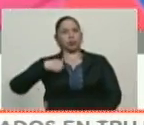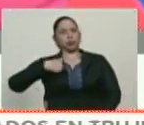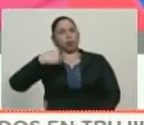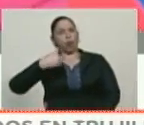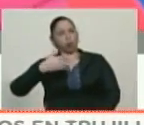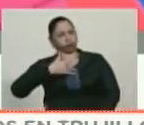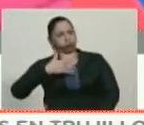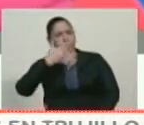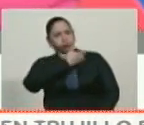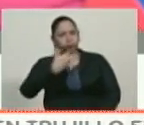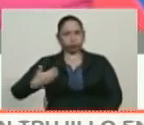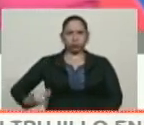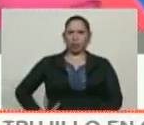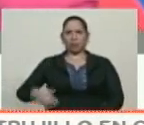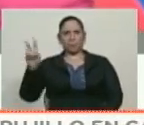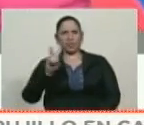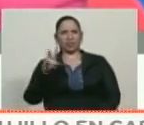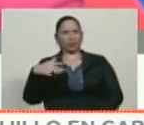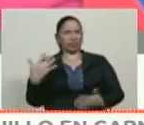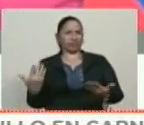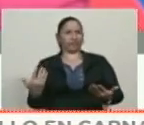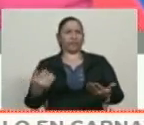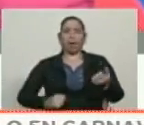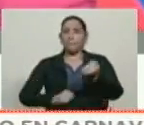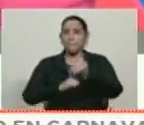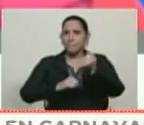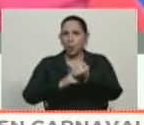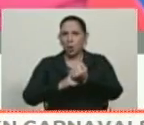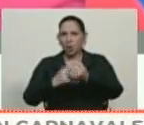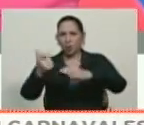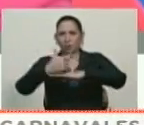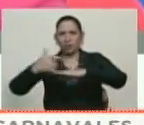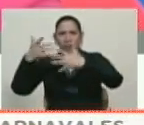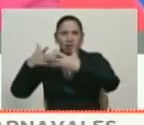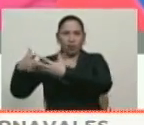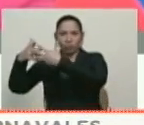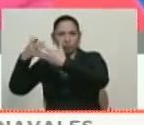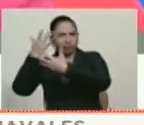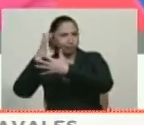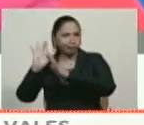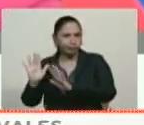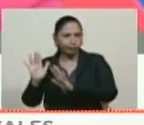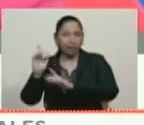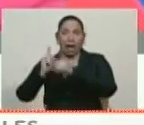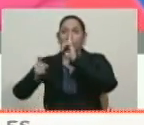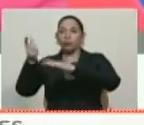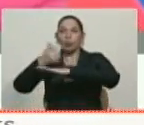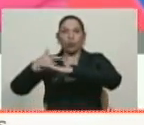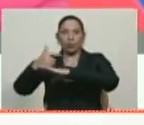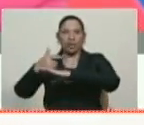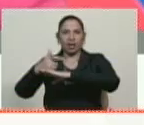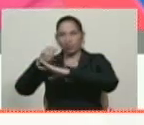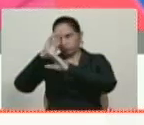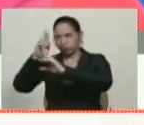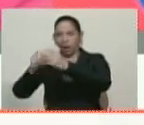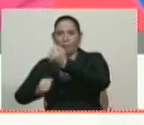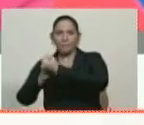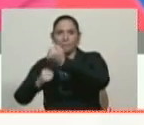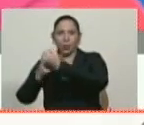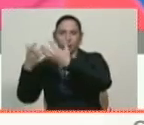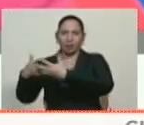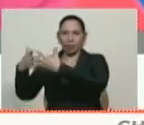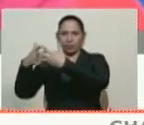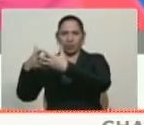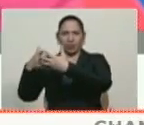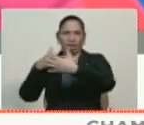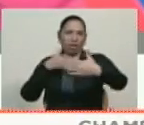Venezuela por el simple hecho de contar con el apoyo del gobierno de los Estados Unidos y de algunos gobiernos intolerantes a